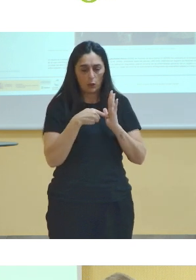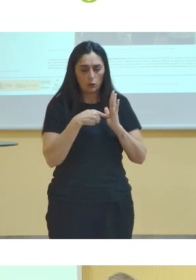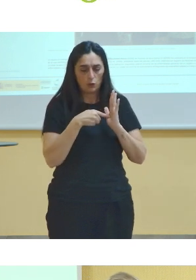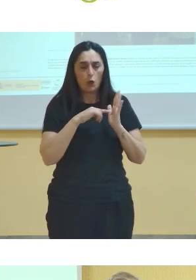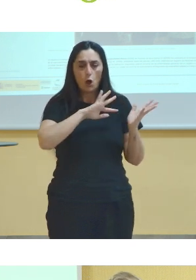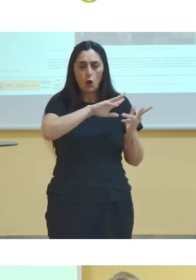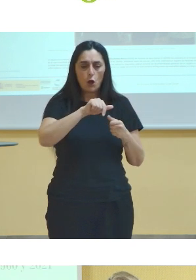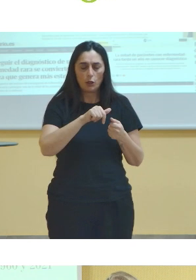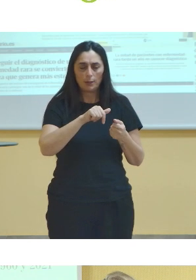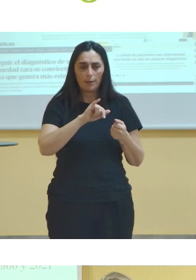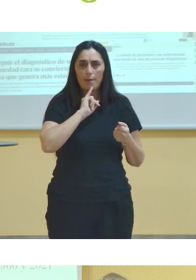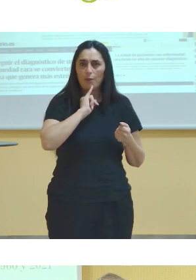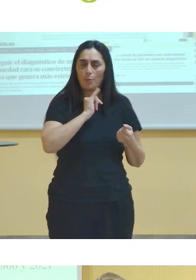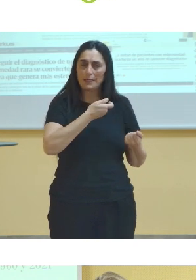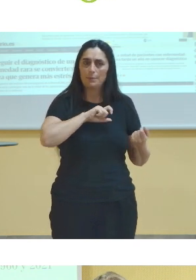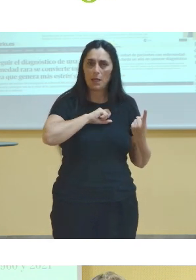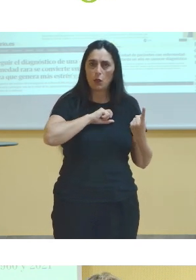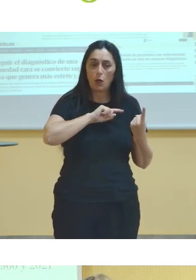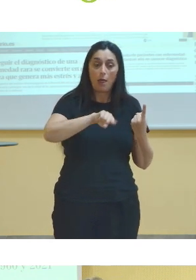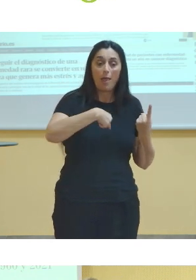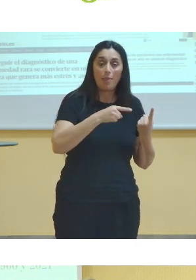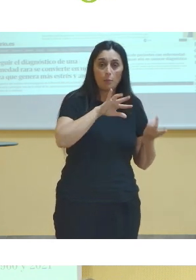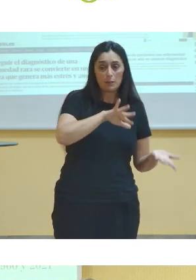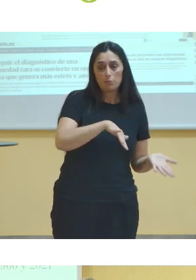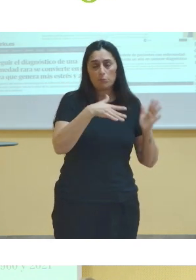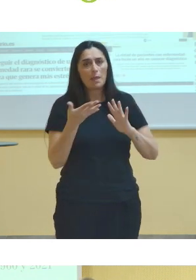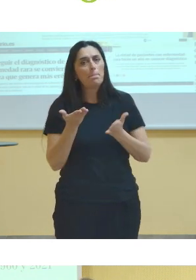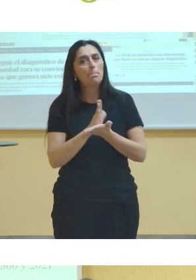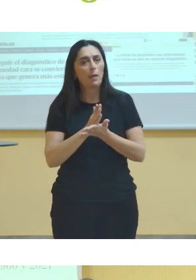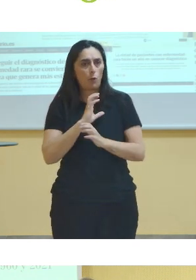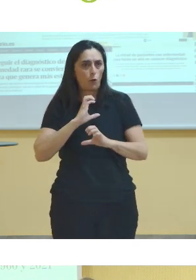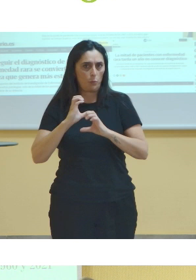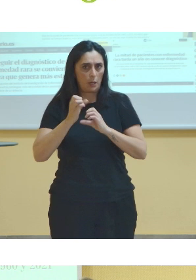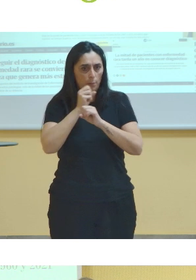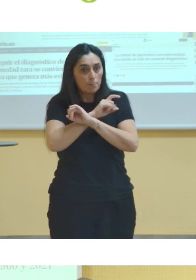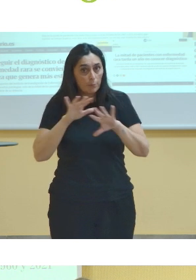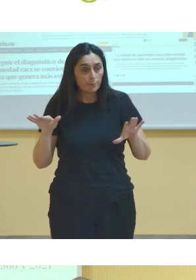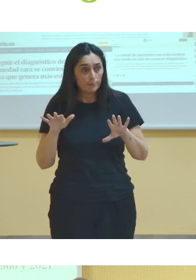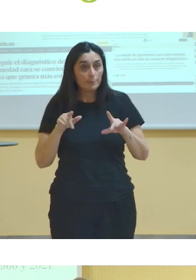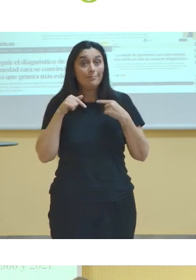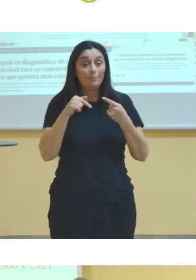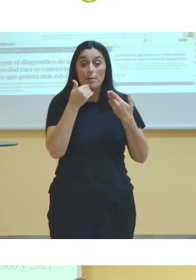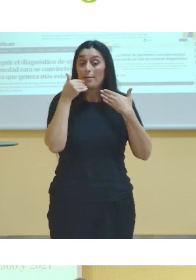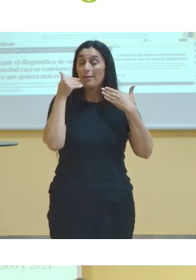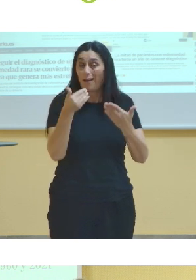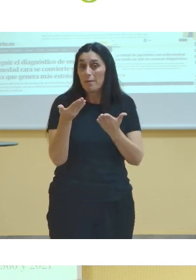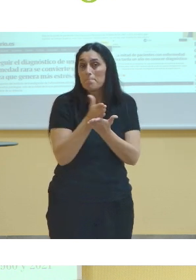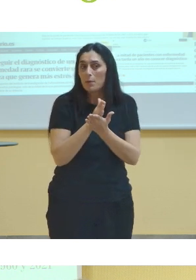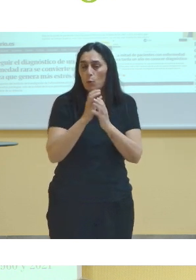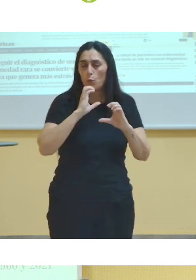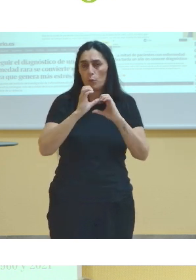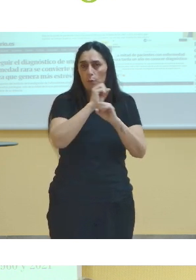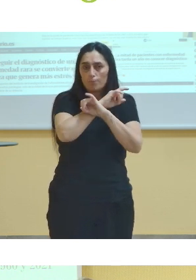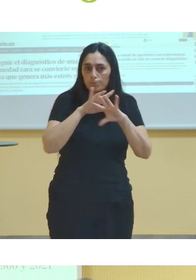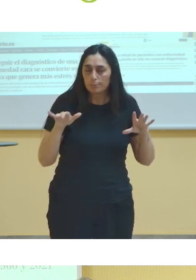esa noticia, posteriormente, se hizo eco muchos medios de comunicación. Gracias luego a ese eco de los medios de